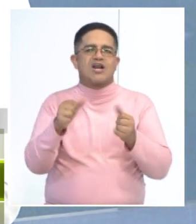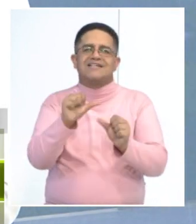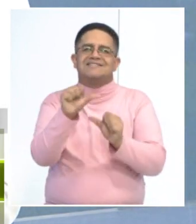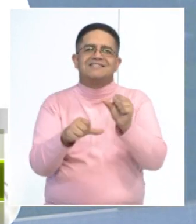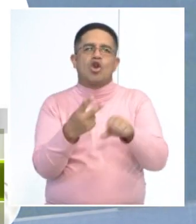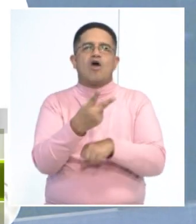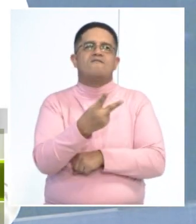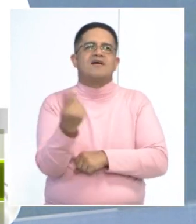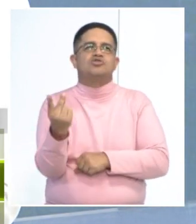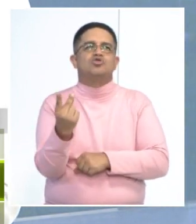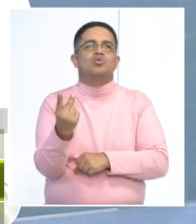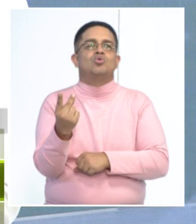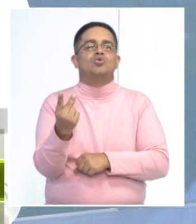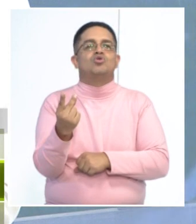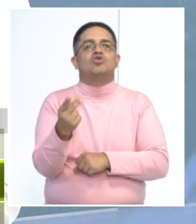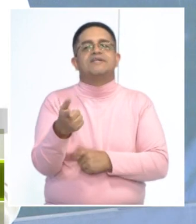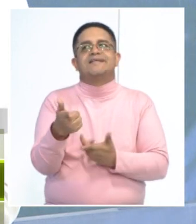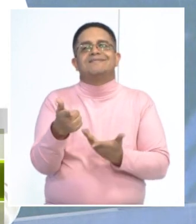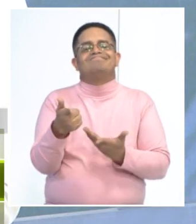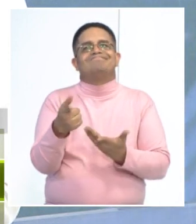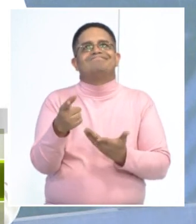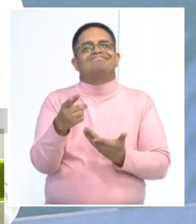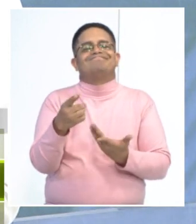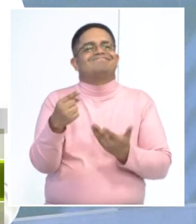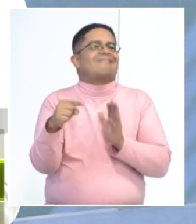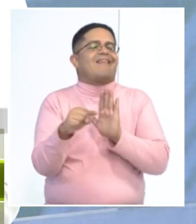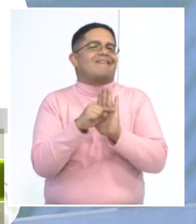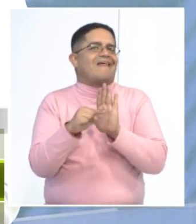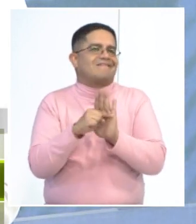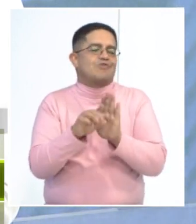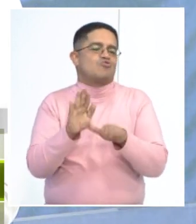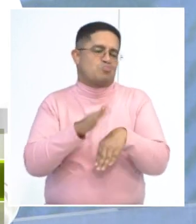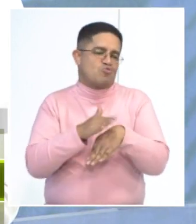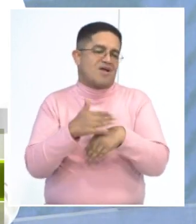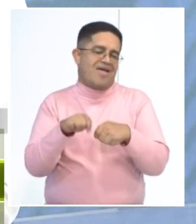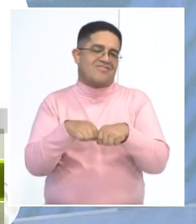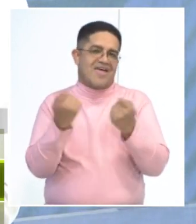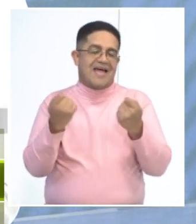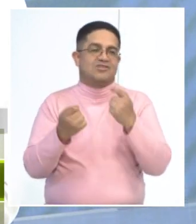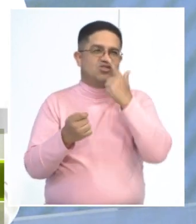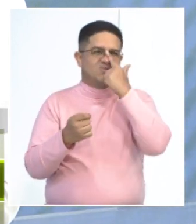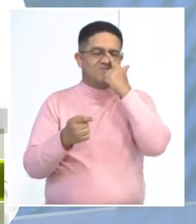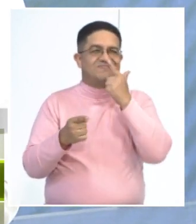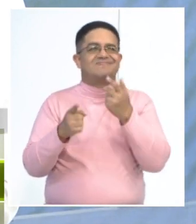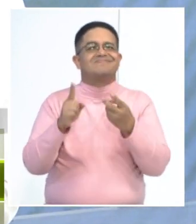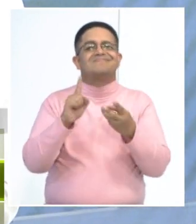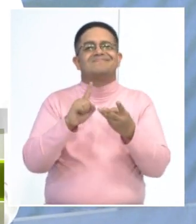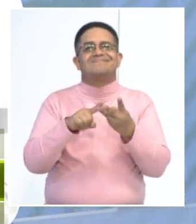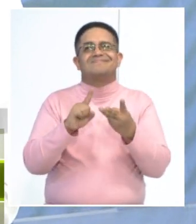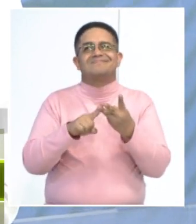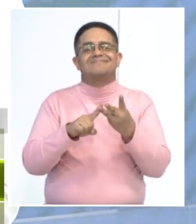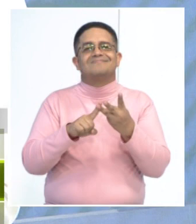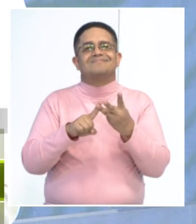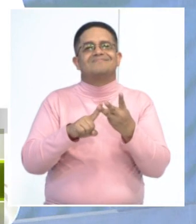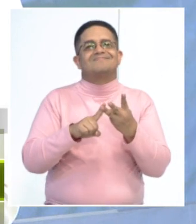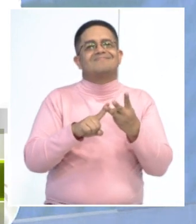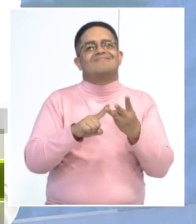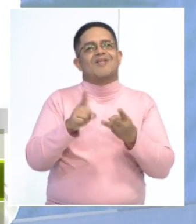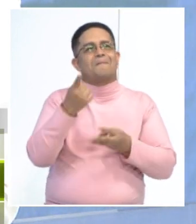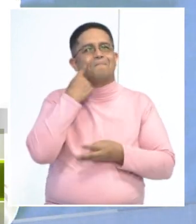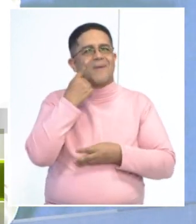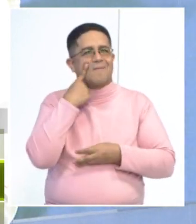pues nos envuelven, porque así está la dinámica. Lo decía en la parte anterior, nos detenemos a ver de manera